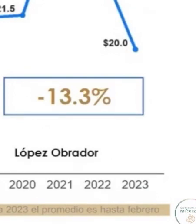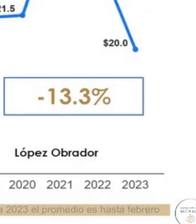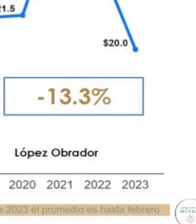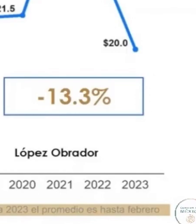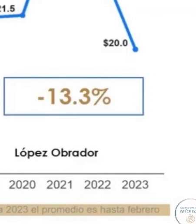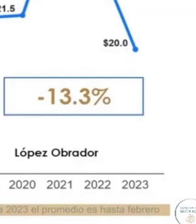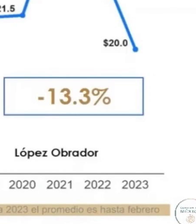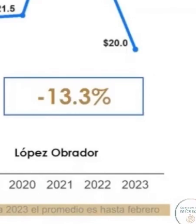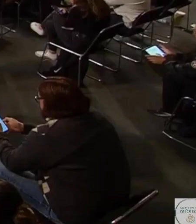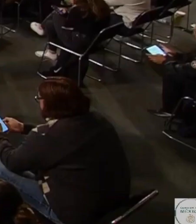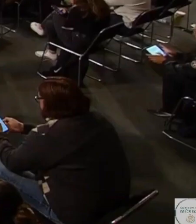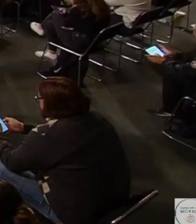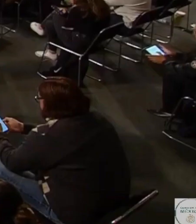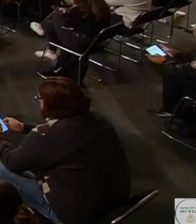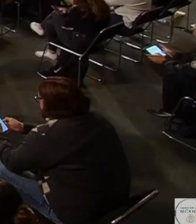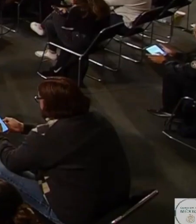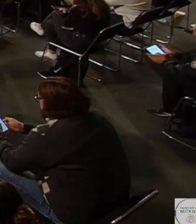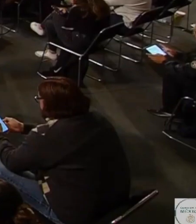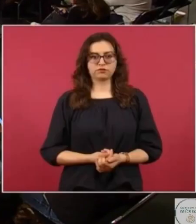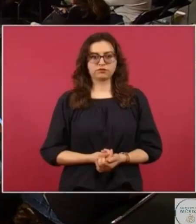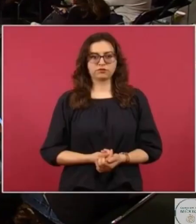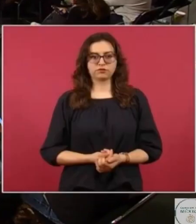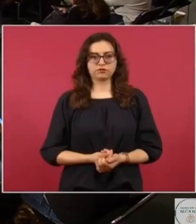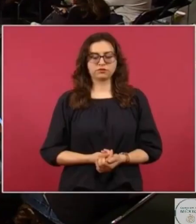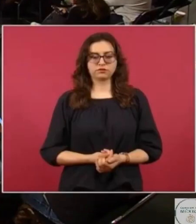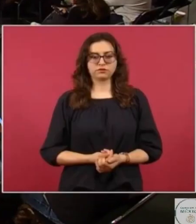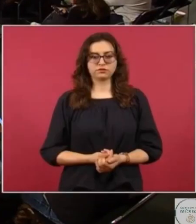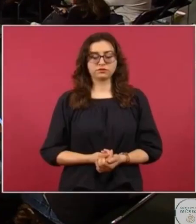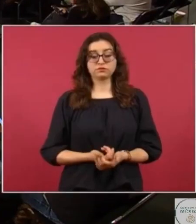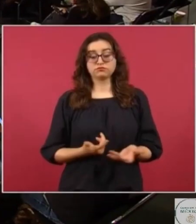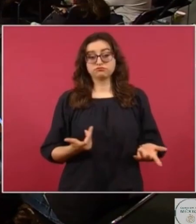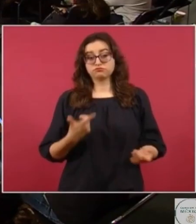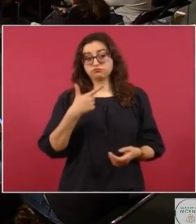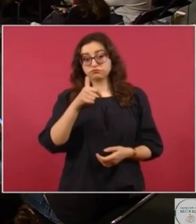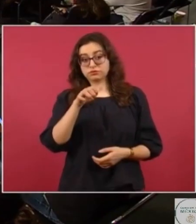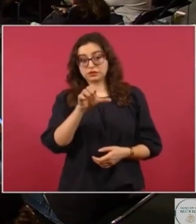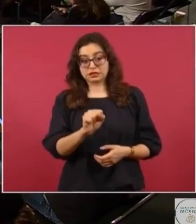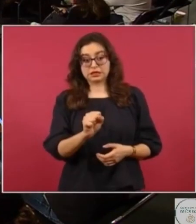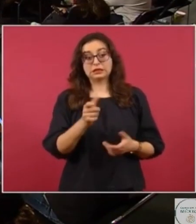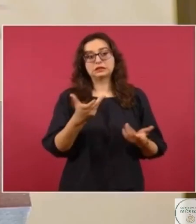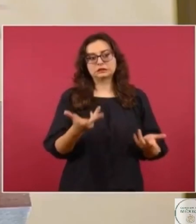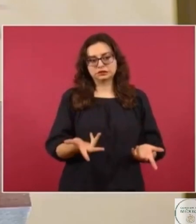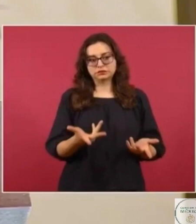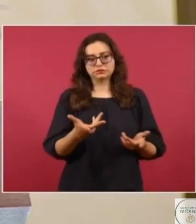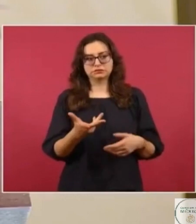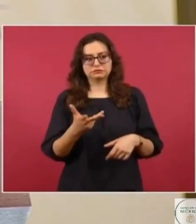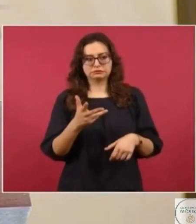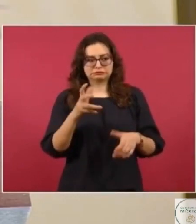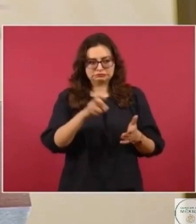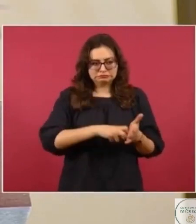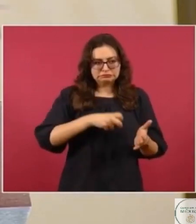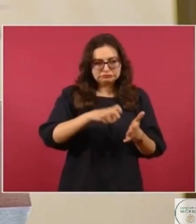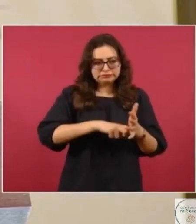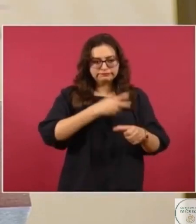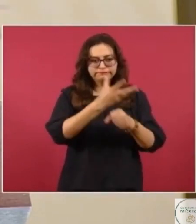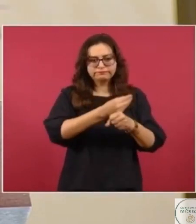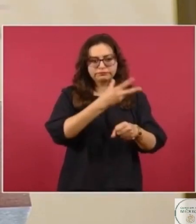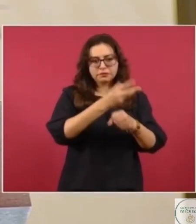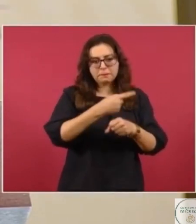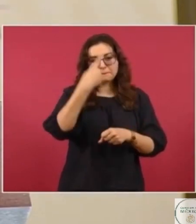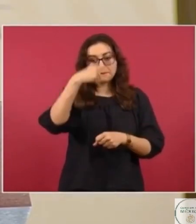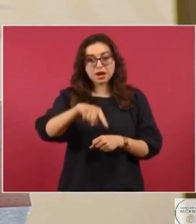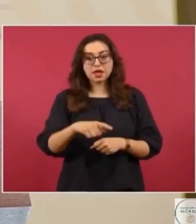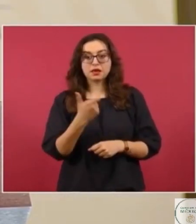la decisión de fijar precios máximos. Quiero agradecerle a los distribuidores del